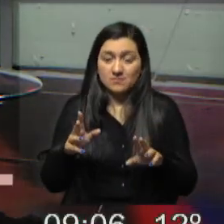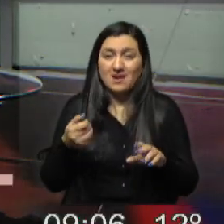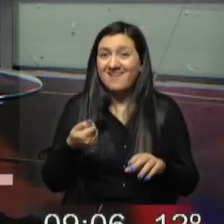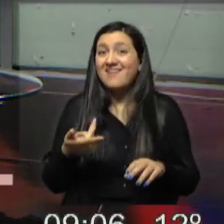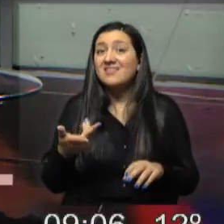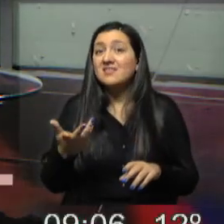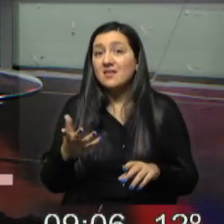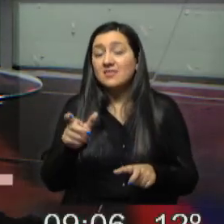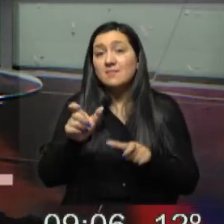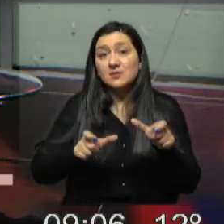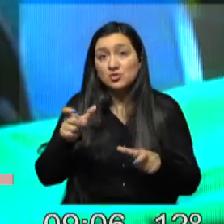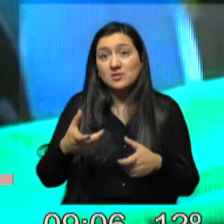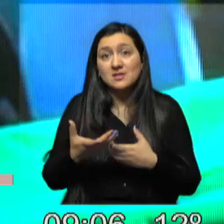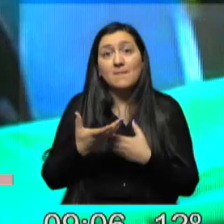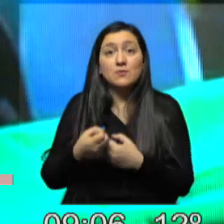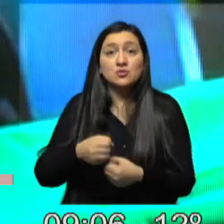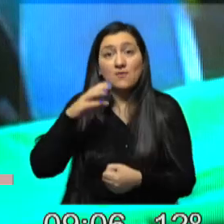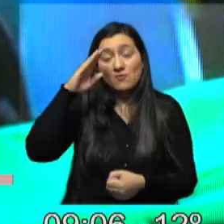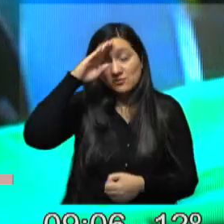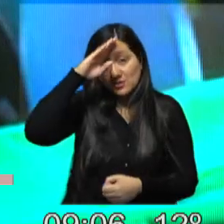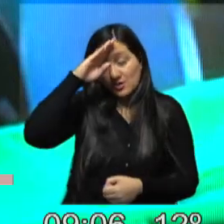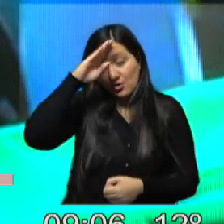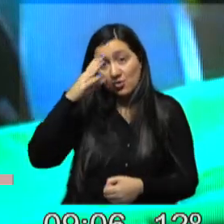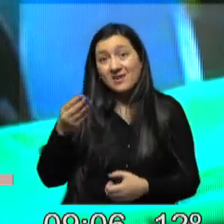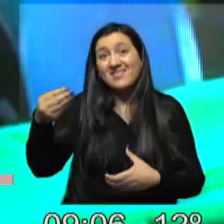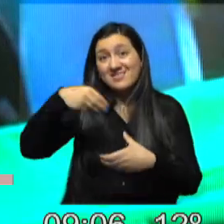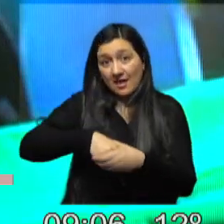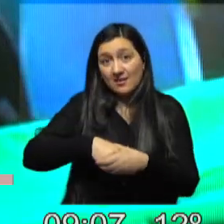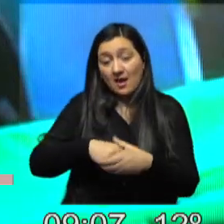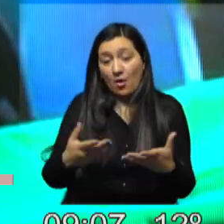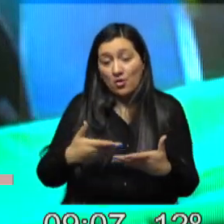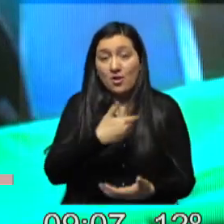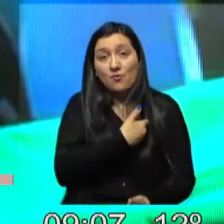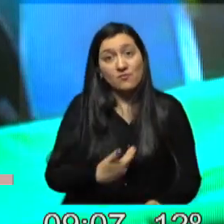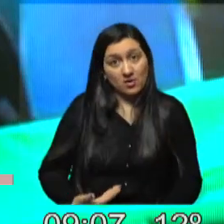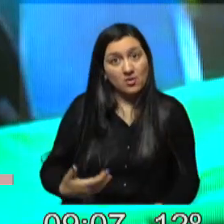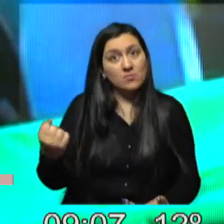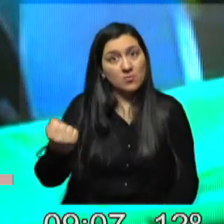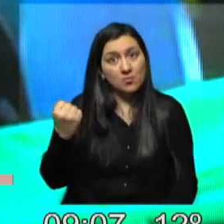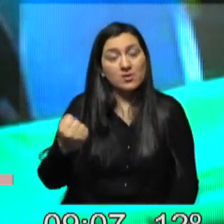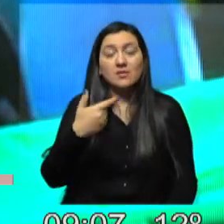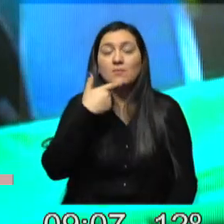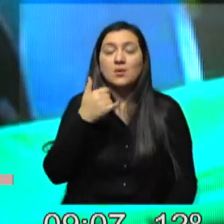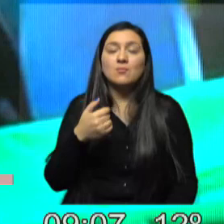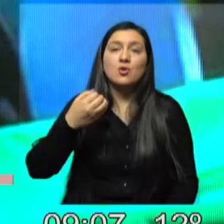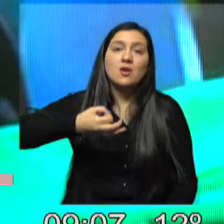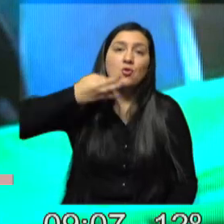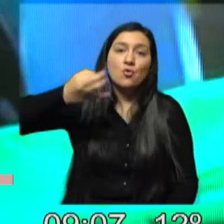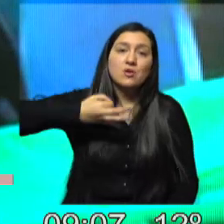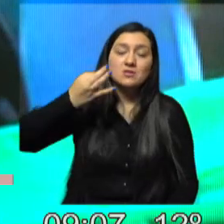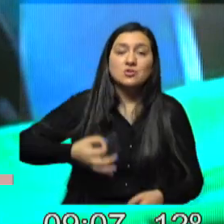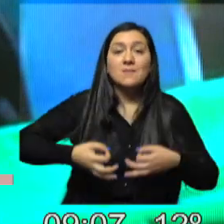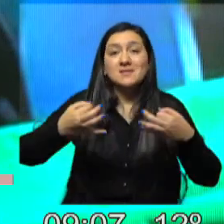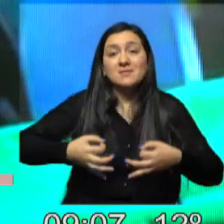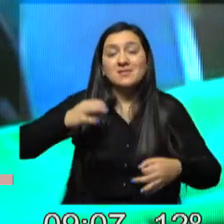de estas fuerzas de derecha y de ultraderecha, tienen un peso importante, por ejemplo, en el Congreso y